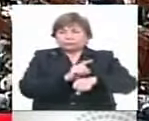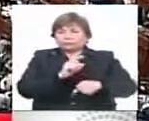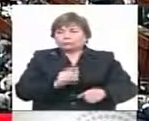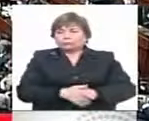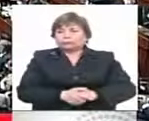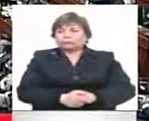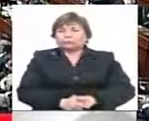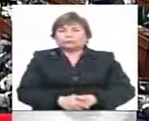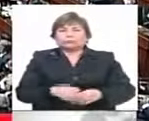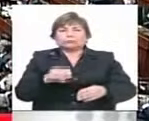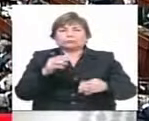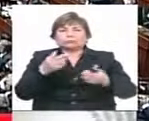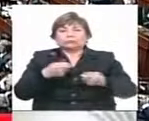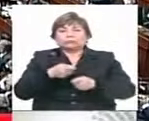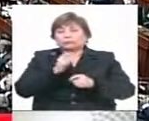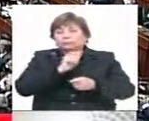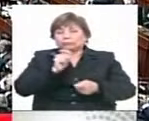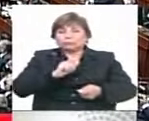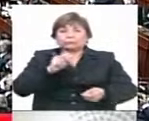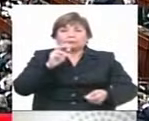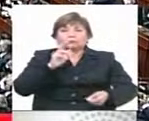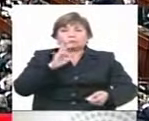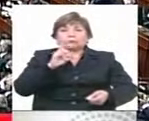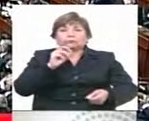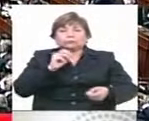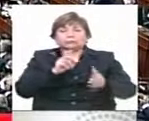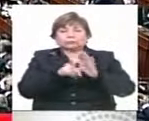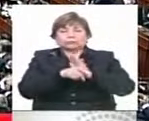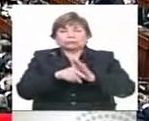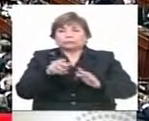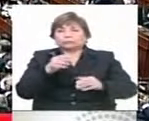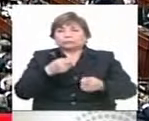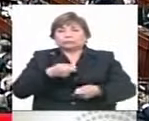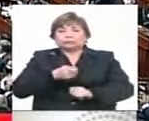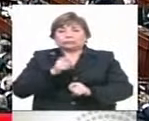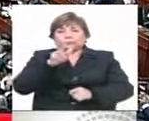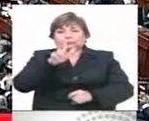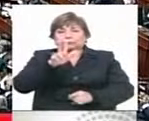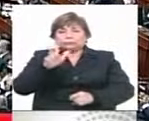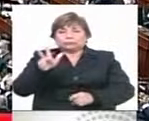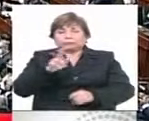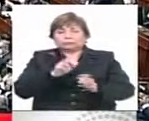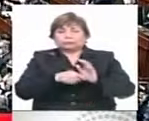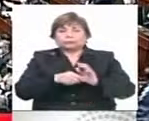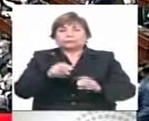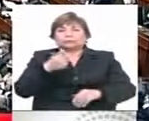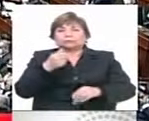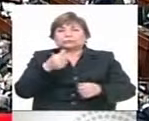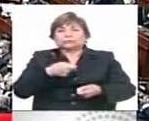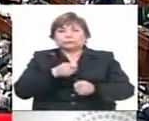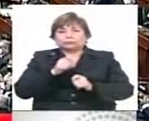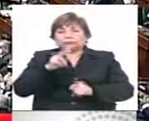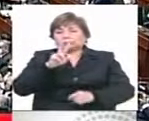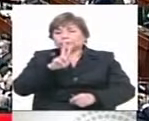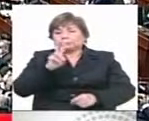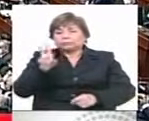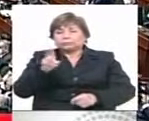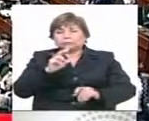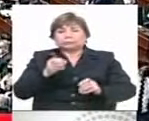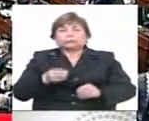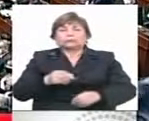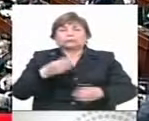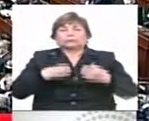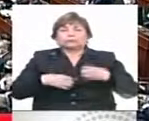Libre, 51 minutos. Fuerza Popular, 33 minutos. Acción Popular, 22 minutos. Alianza para el Progreso,